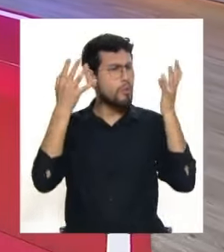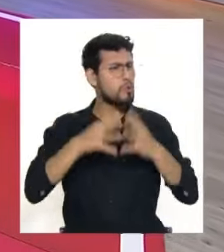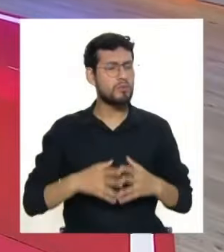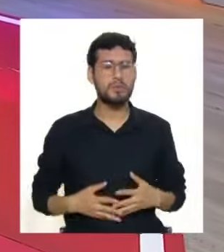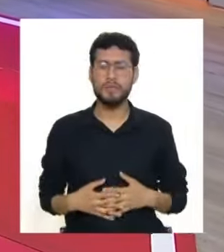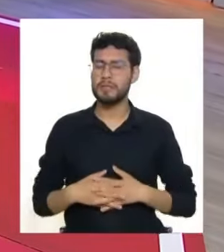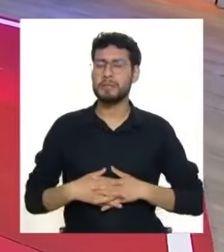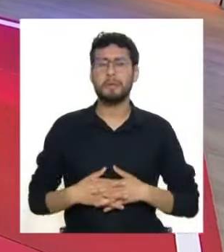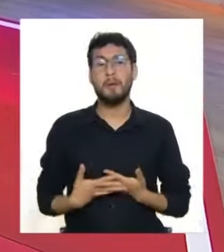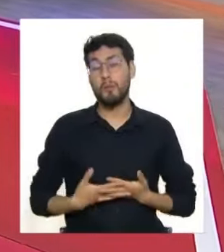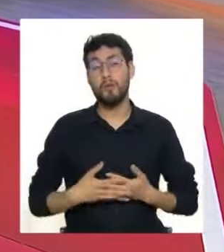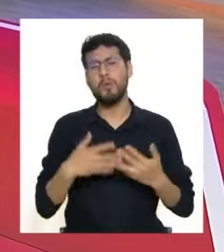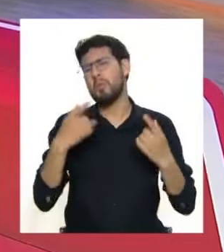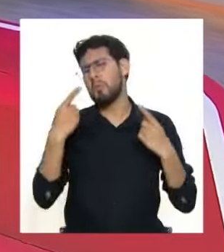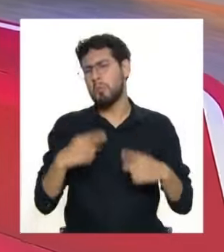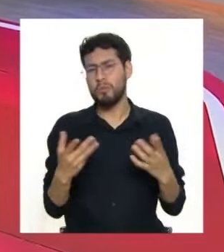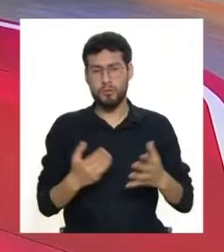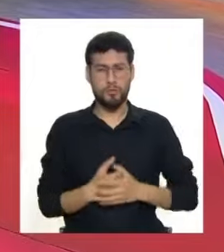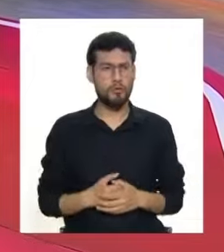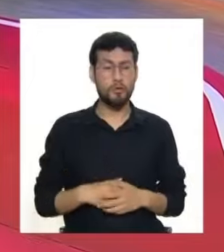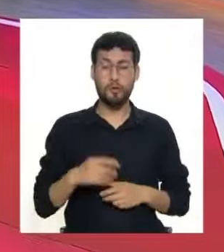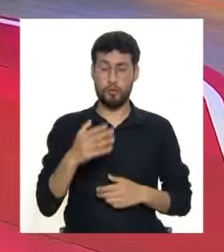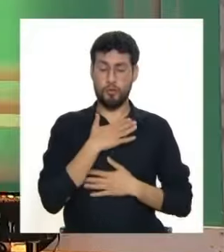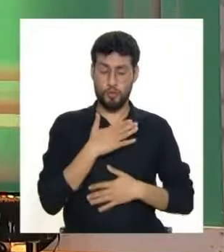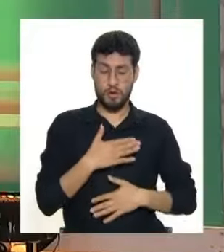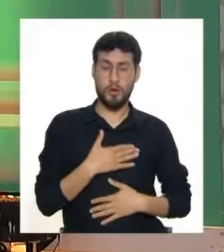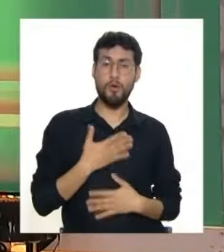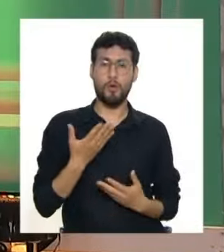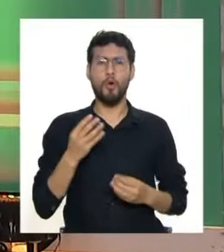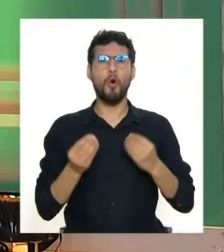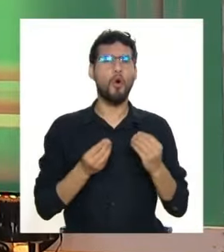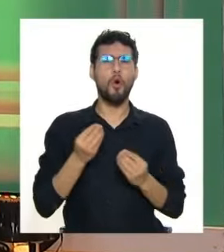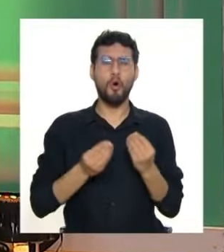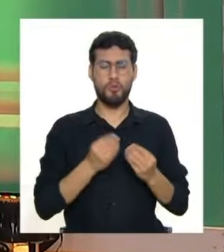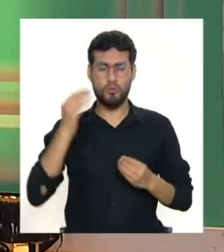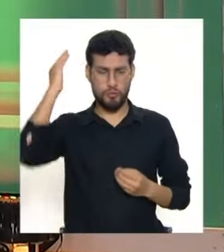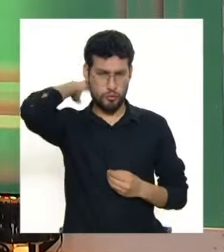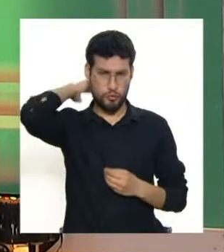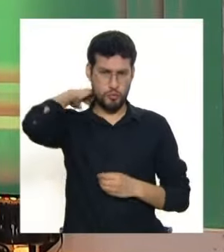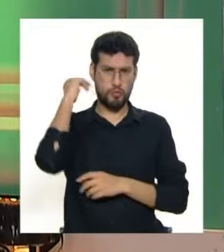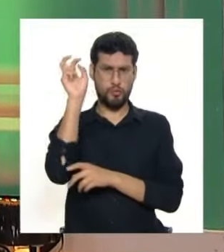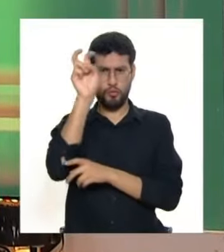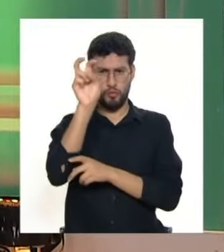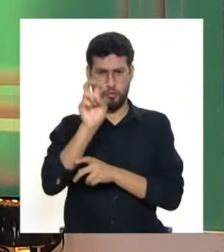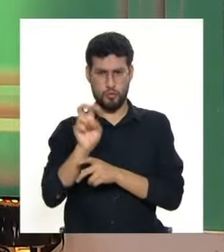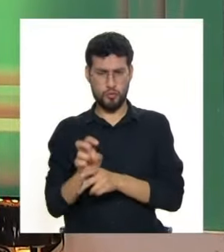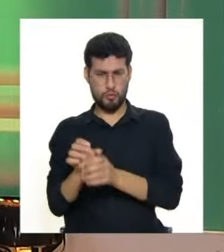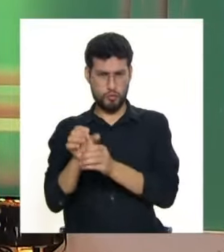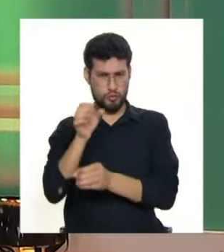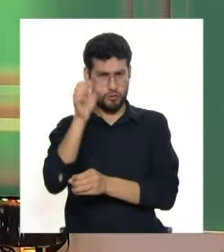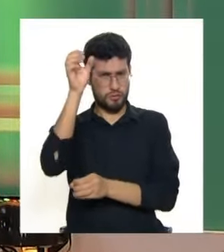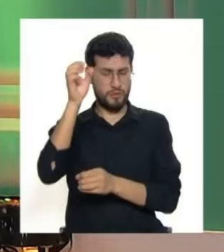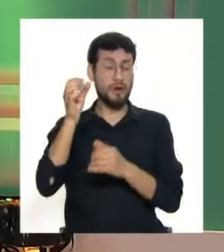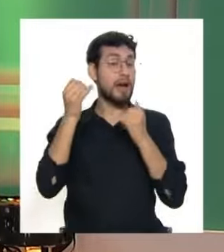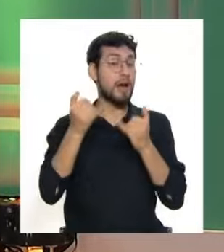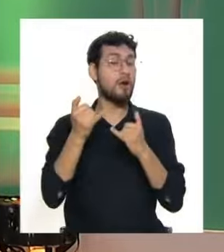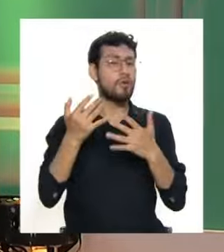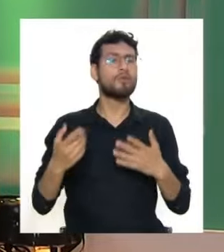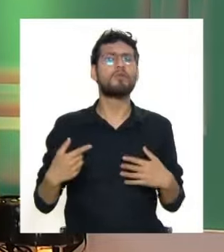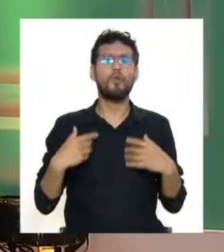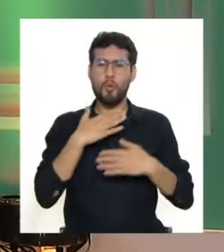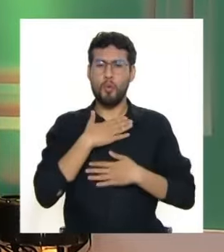tener procedencia de tu postura. ¿Cómo está la salud en tu columna? ¿Ok? Entonces, vamos a hacer un